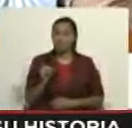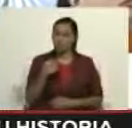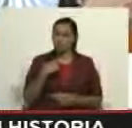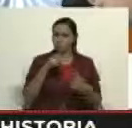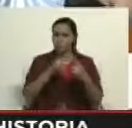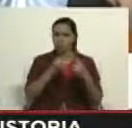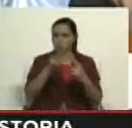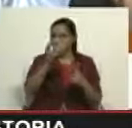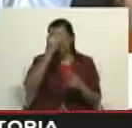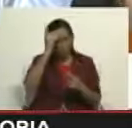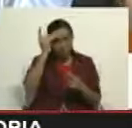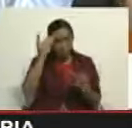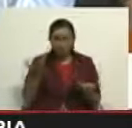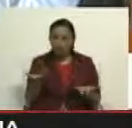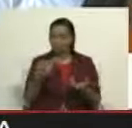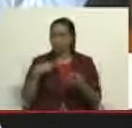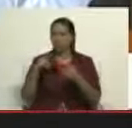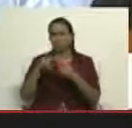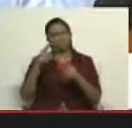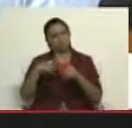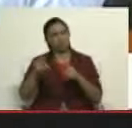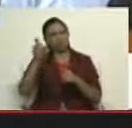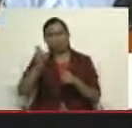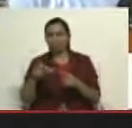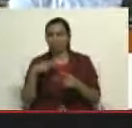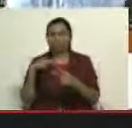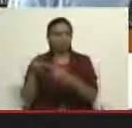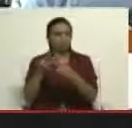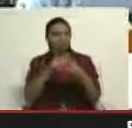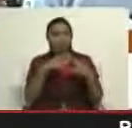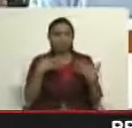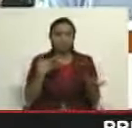conocía a Diosdado, no sabía que existía